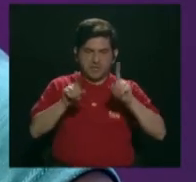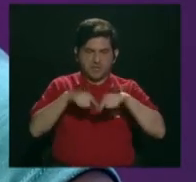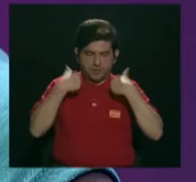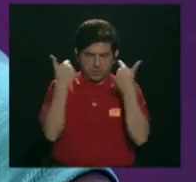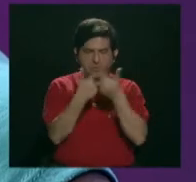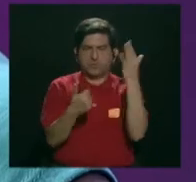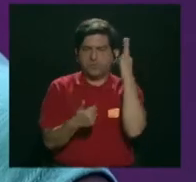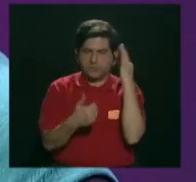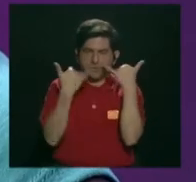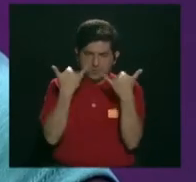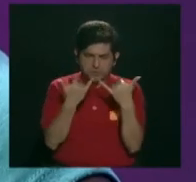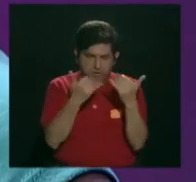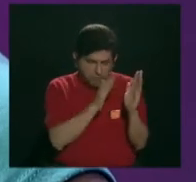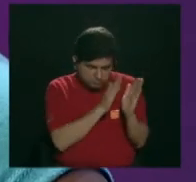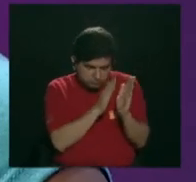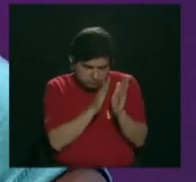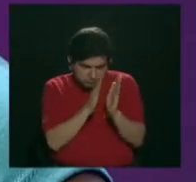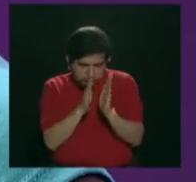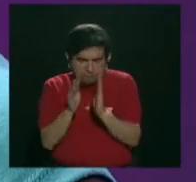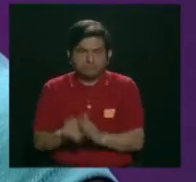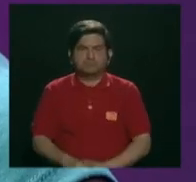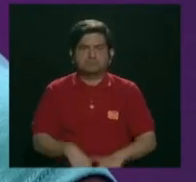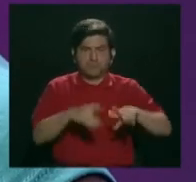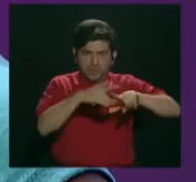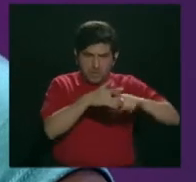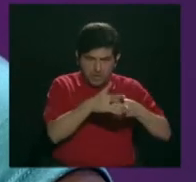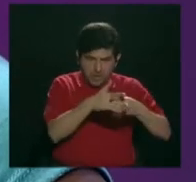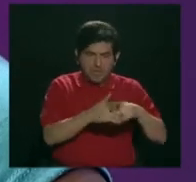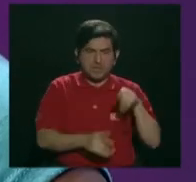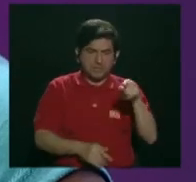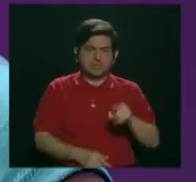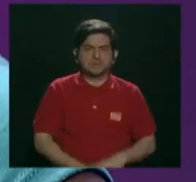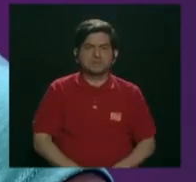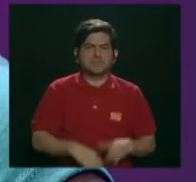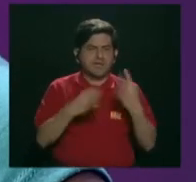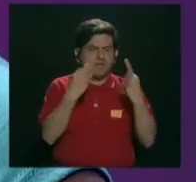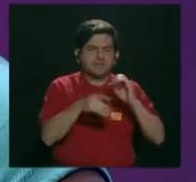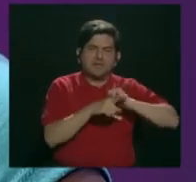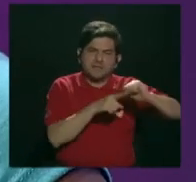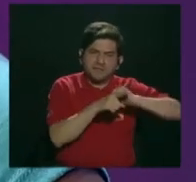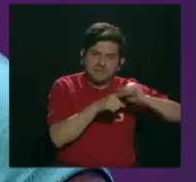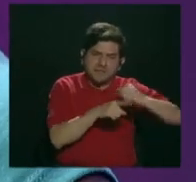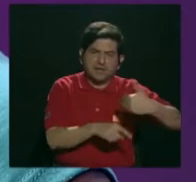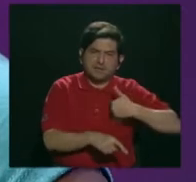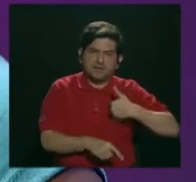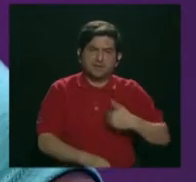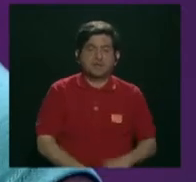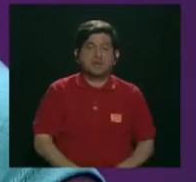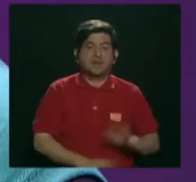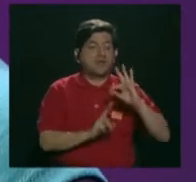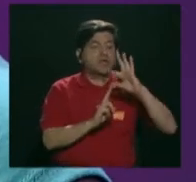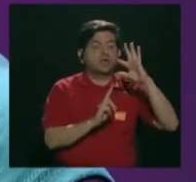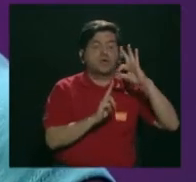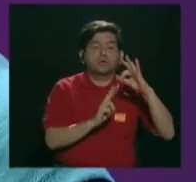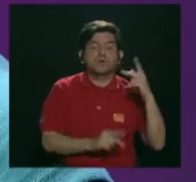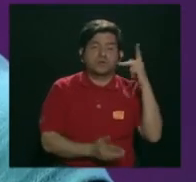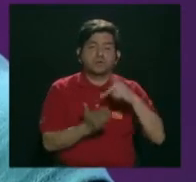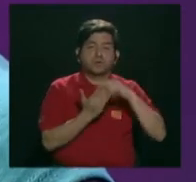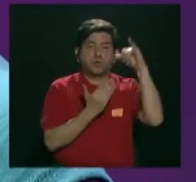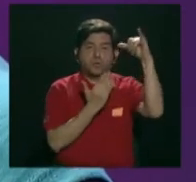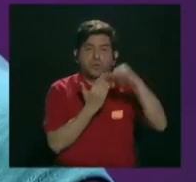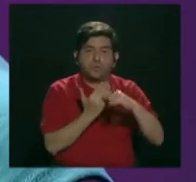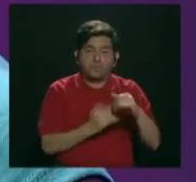de mujeres organizados, que uno inicia organizando en busca de capacitación y con alternativa de un